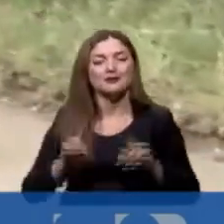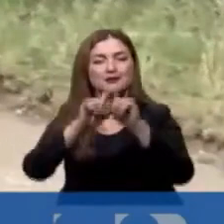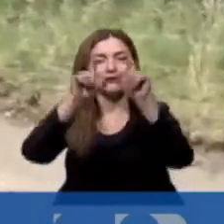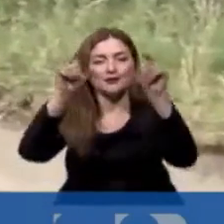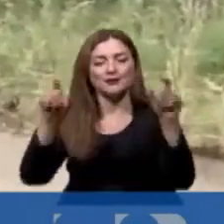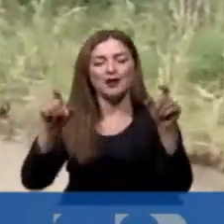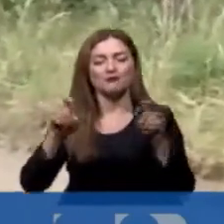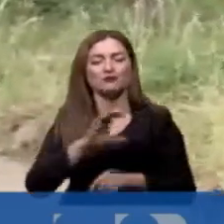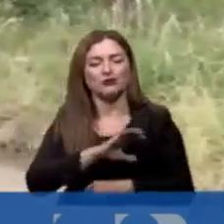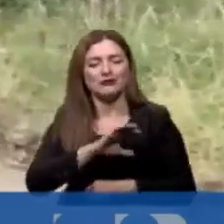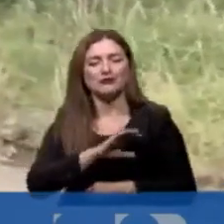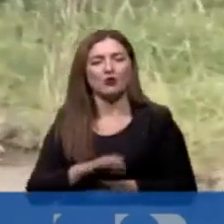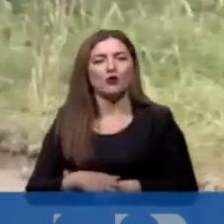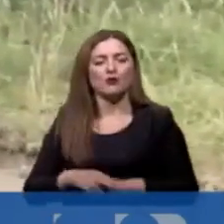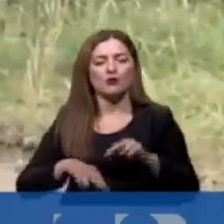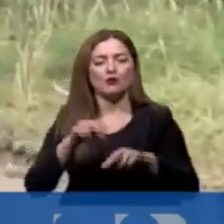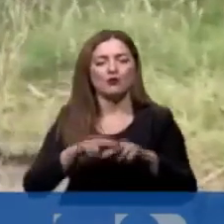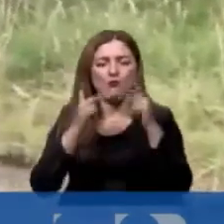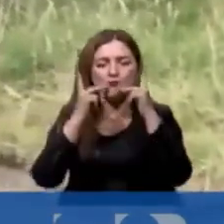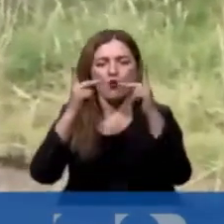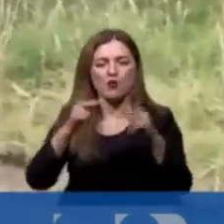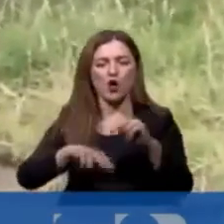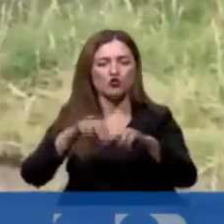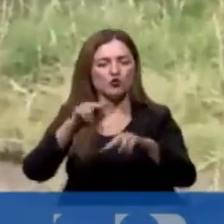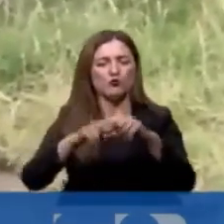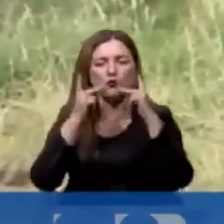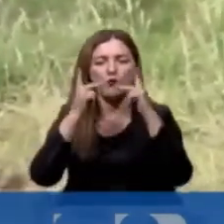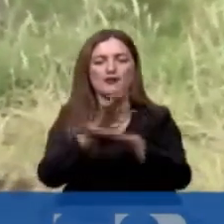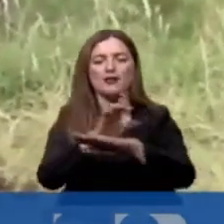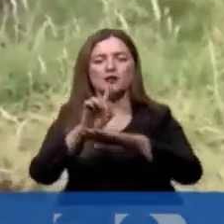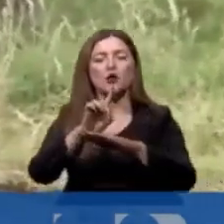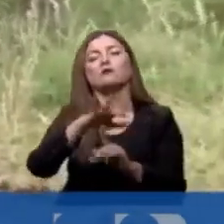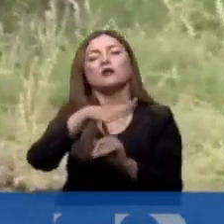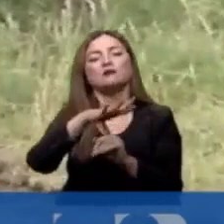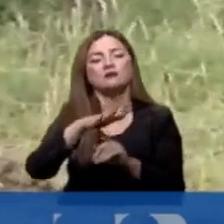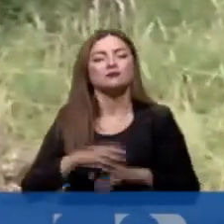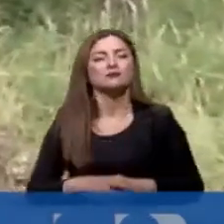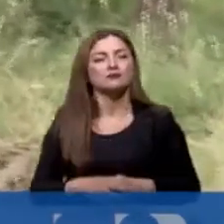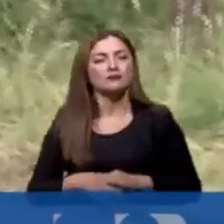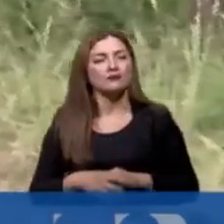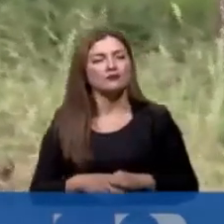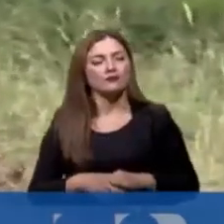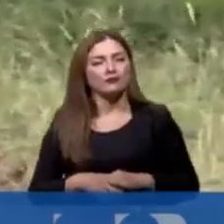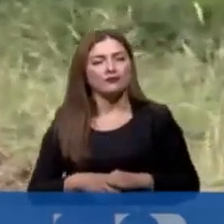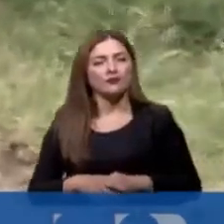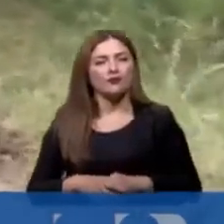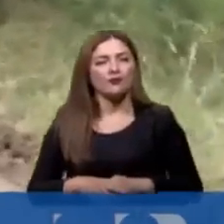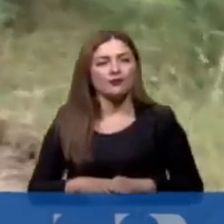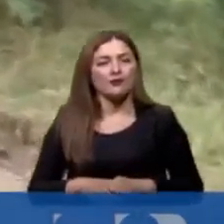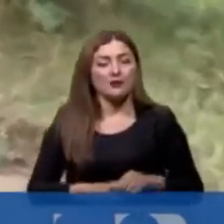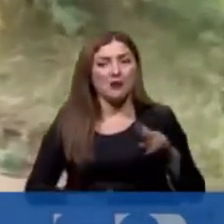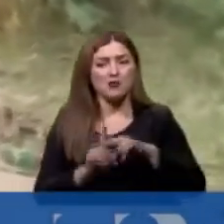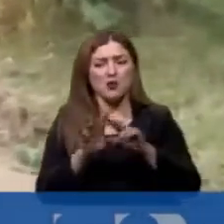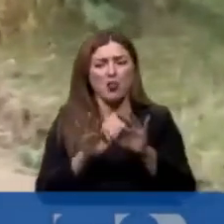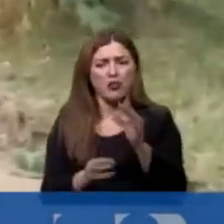empresa metropolitana de movilidad y obras públicas, precisamente del directorio de parques metropolitanos, para que no se susciten incendios forestales en